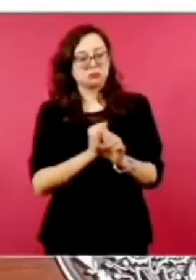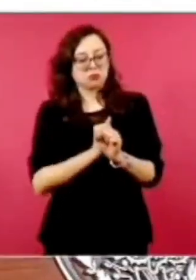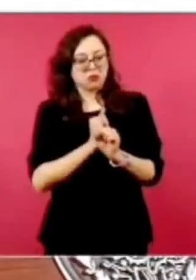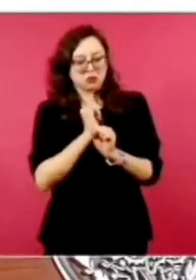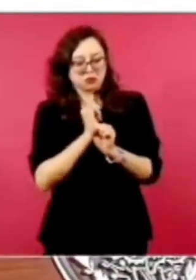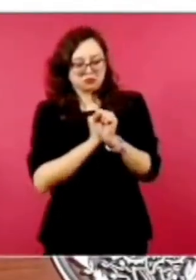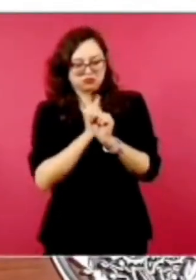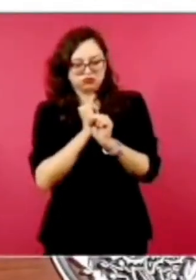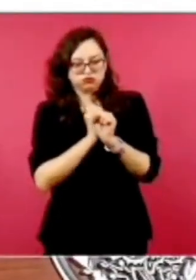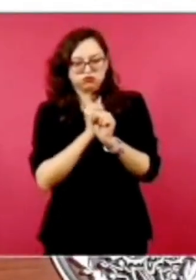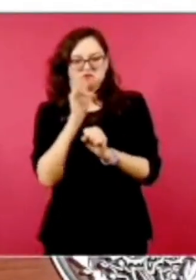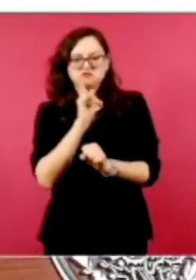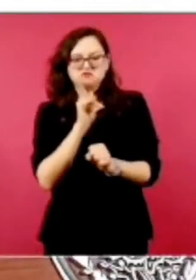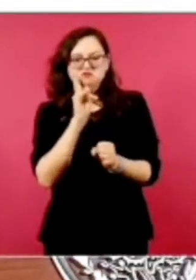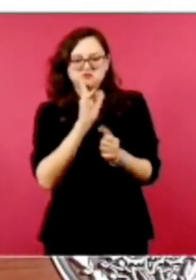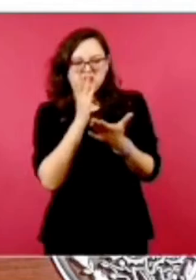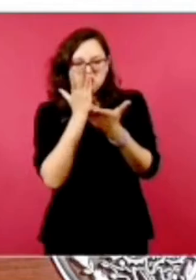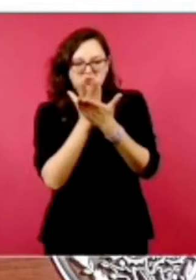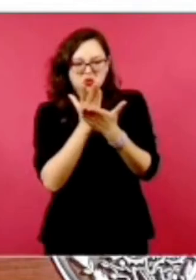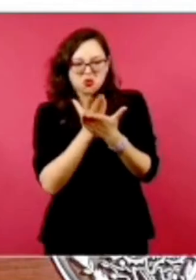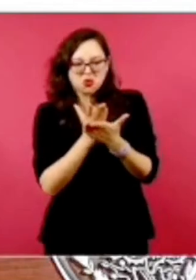más fundados,